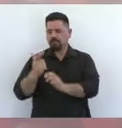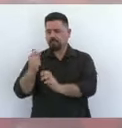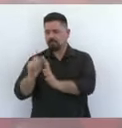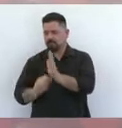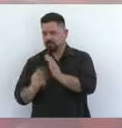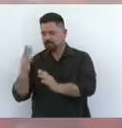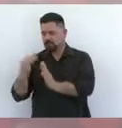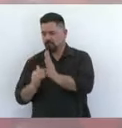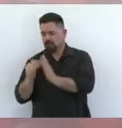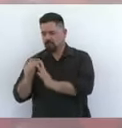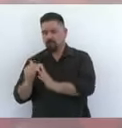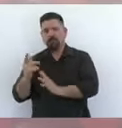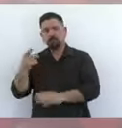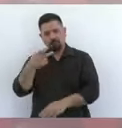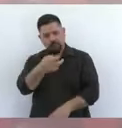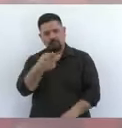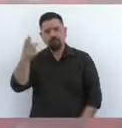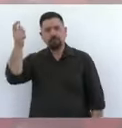Aquí está el ejemplo,